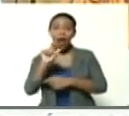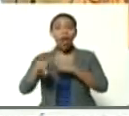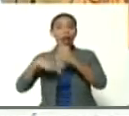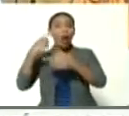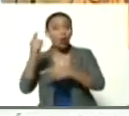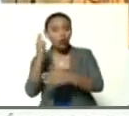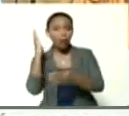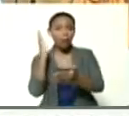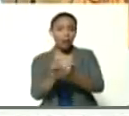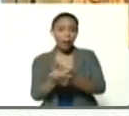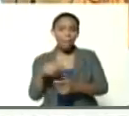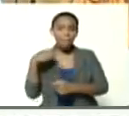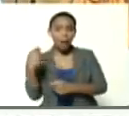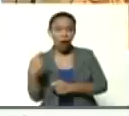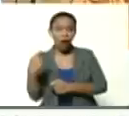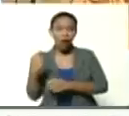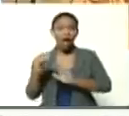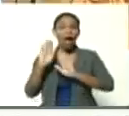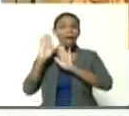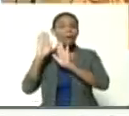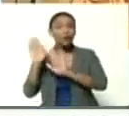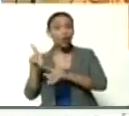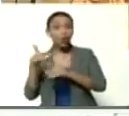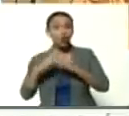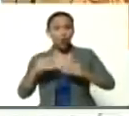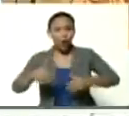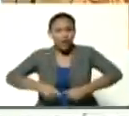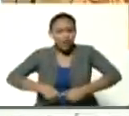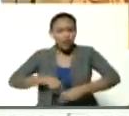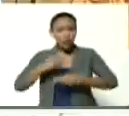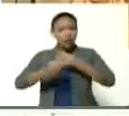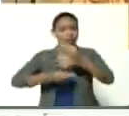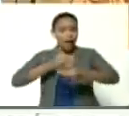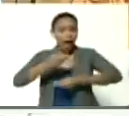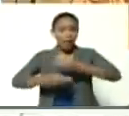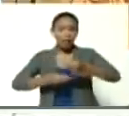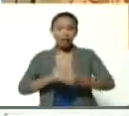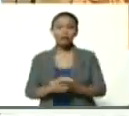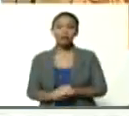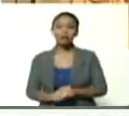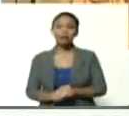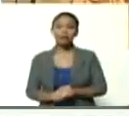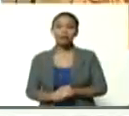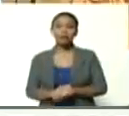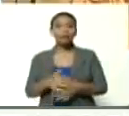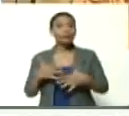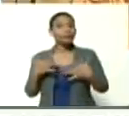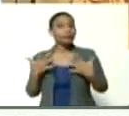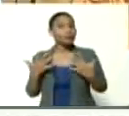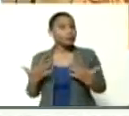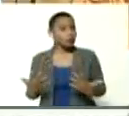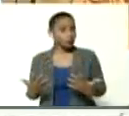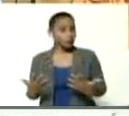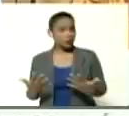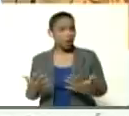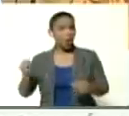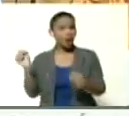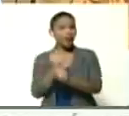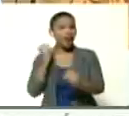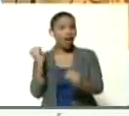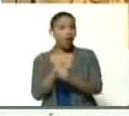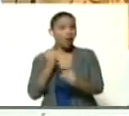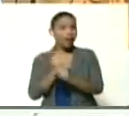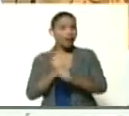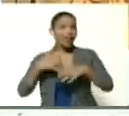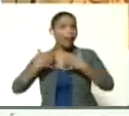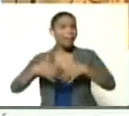mitad, apoyando pues todos los esfuerzos que hay que hacer a los trabajadores de